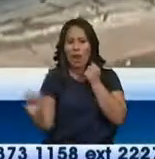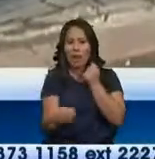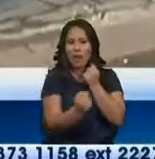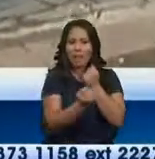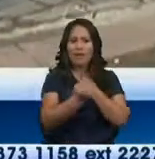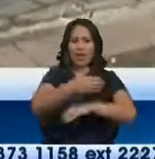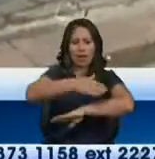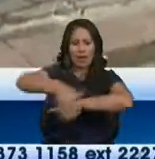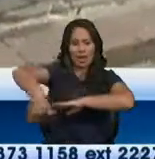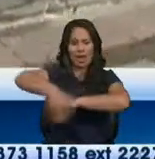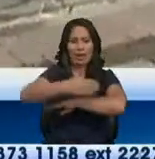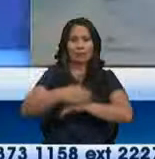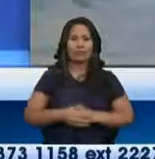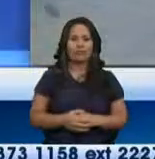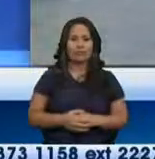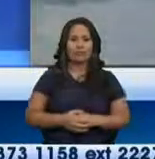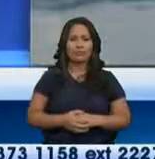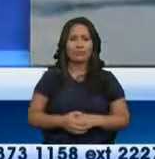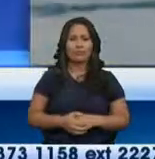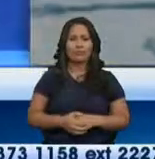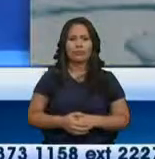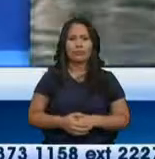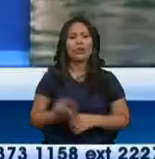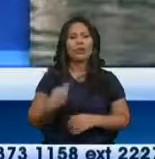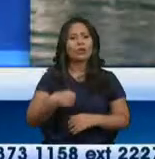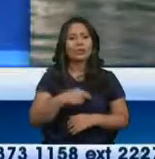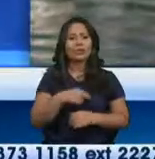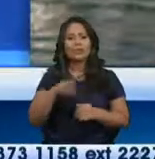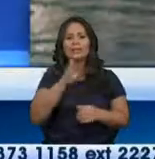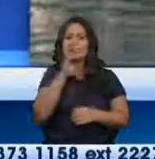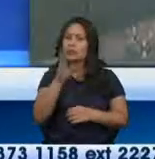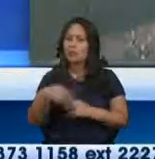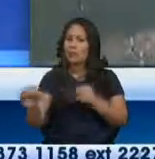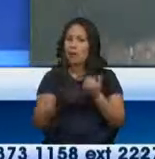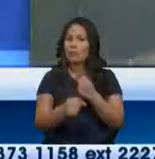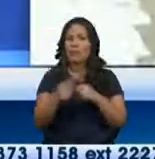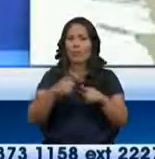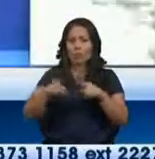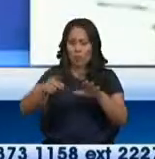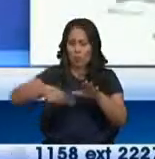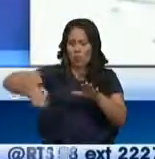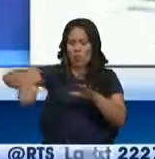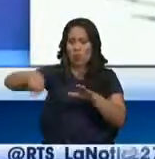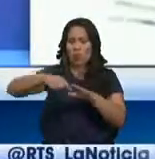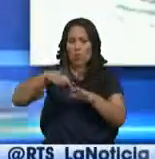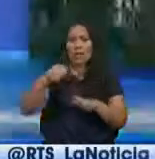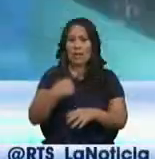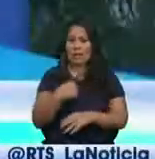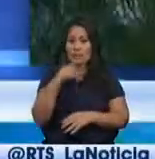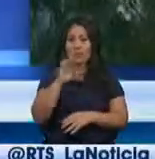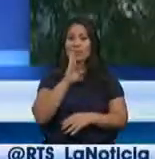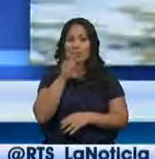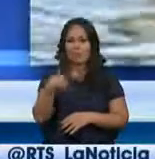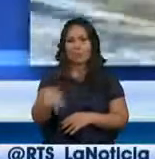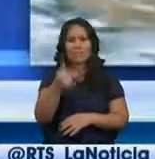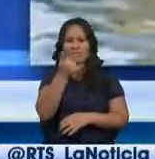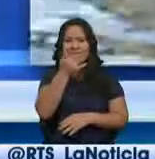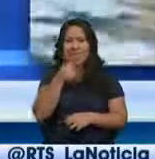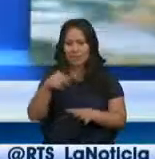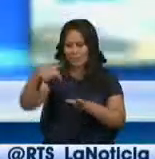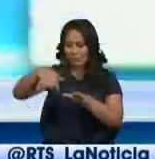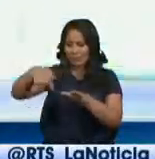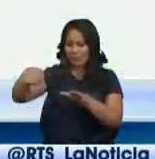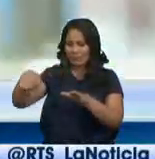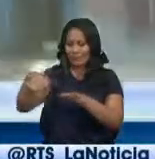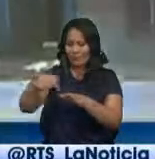las alcantarillas. Está con este, no es que vienen de los, salen de los huecos. No, a mí me está saliendo por la alcantarilla. La